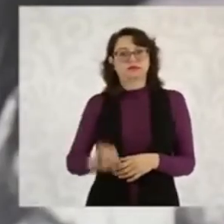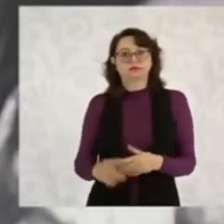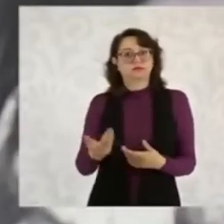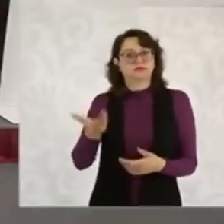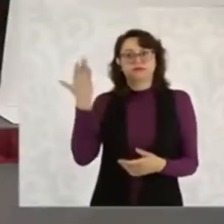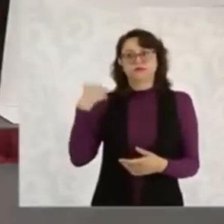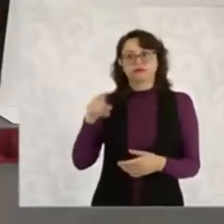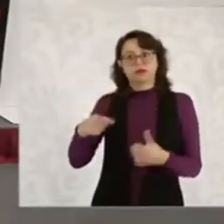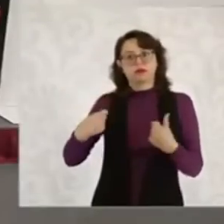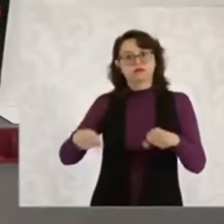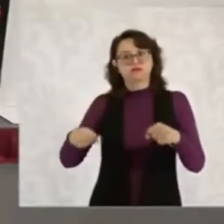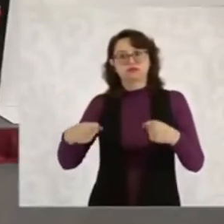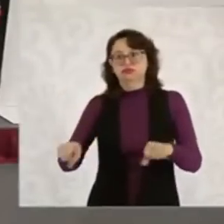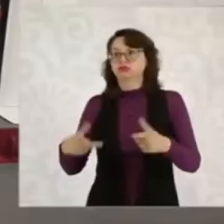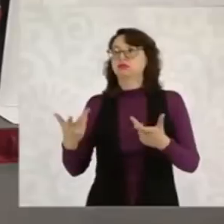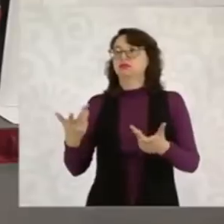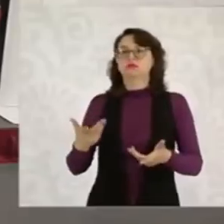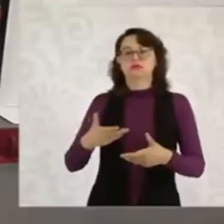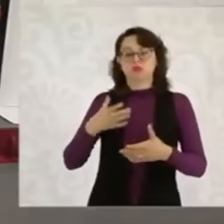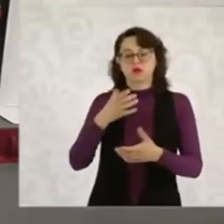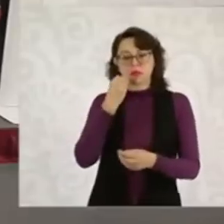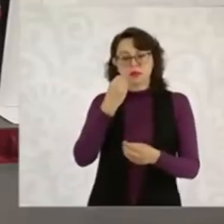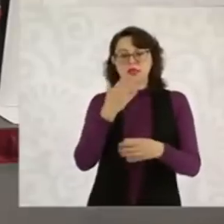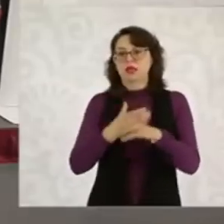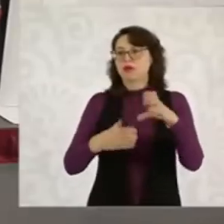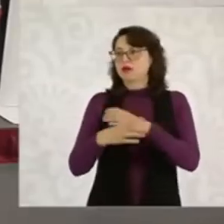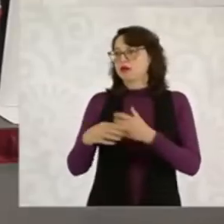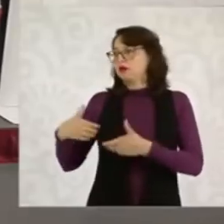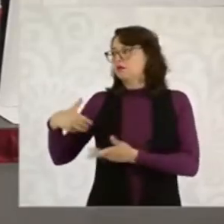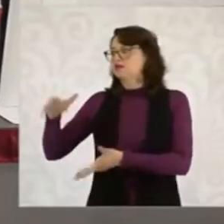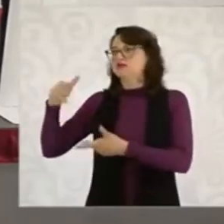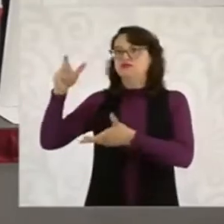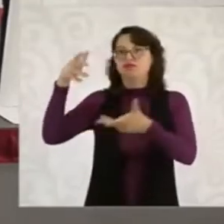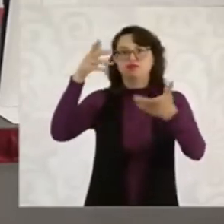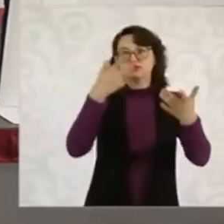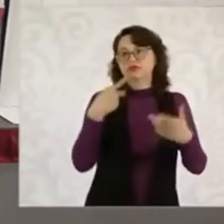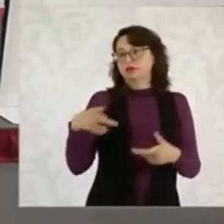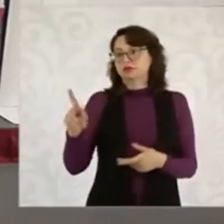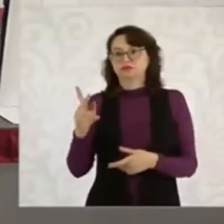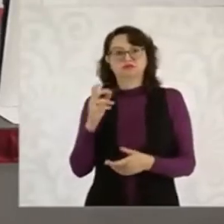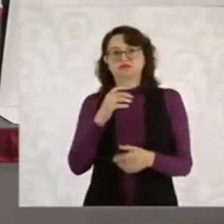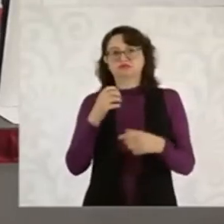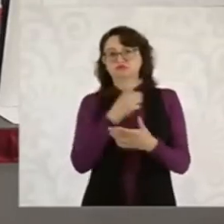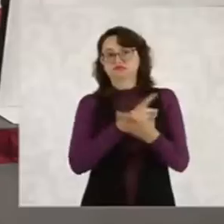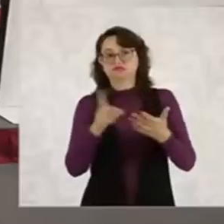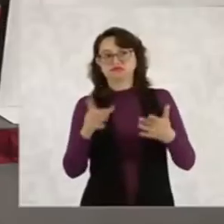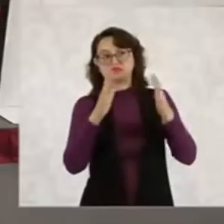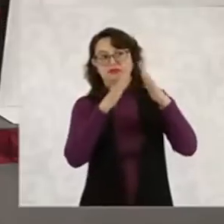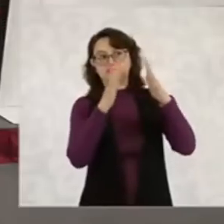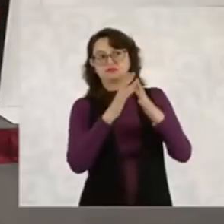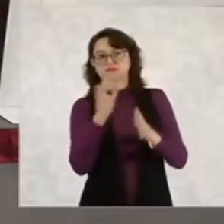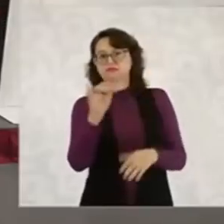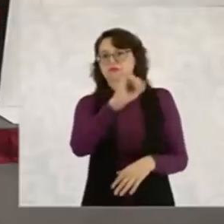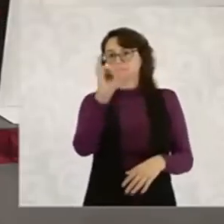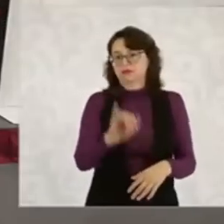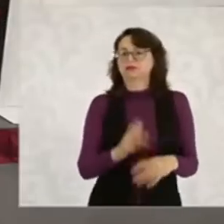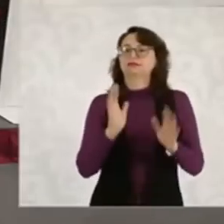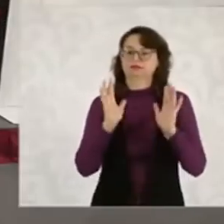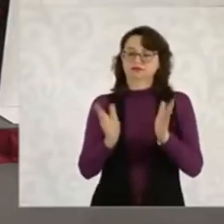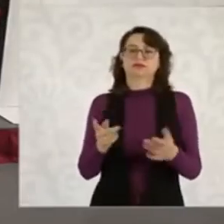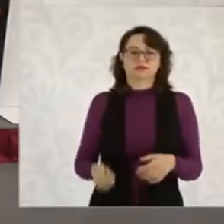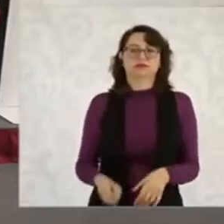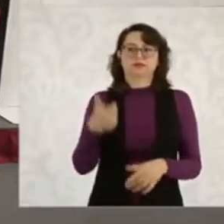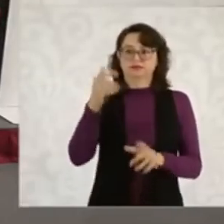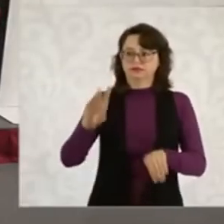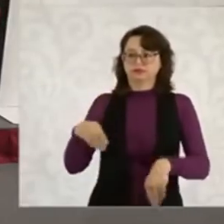y conductoras que tendrán la posibilidad real de acceder a una vivienda con respaldo institucional. Este